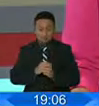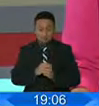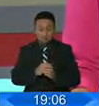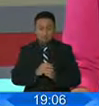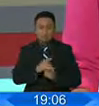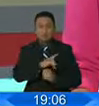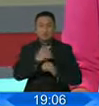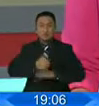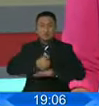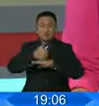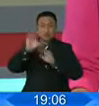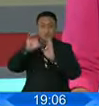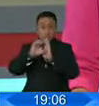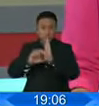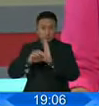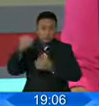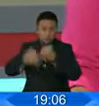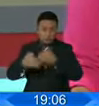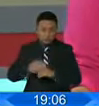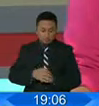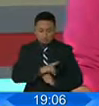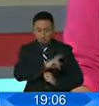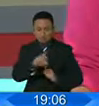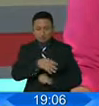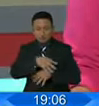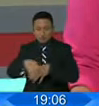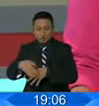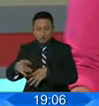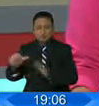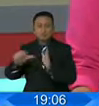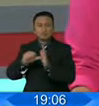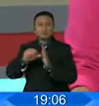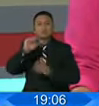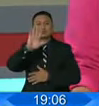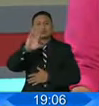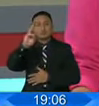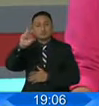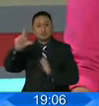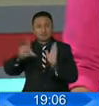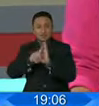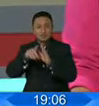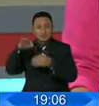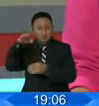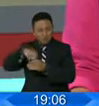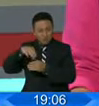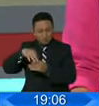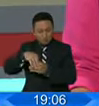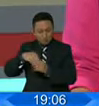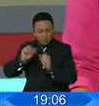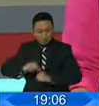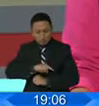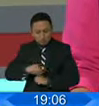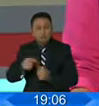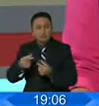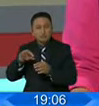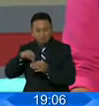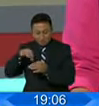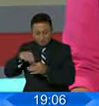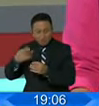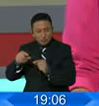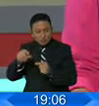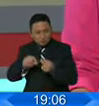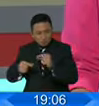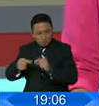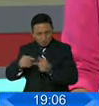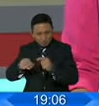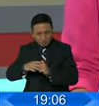hasta la Corte Constitucional para presentar una demanda en contra del artículo 56 de la Ley de Semillas que permite la investigación de los transgénicos